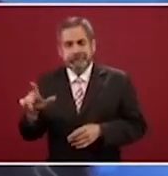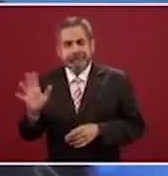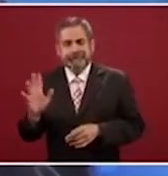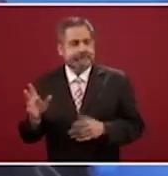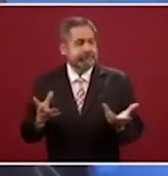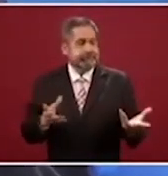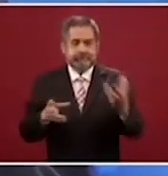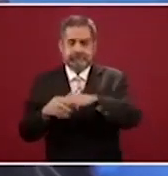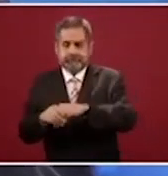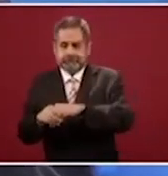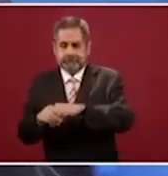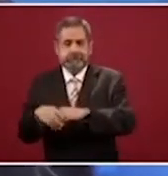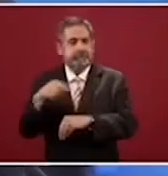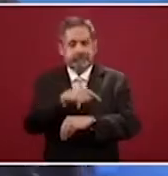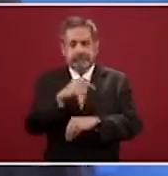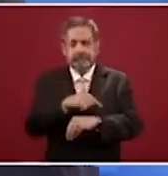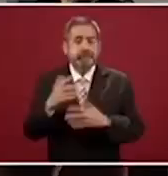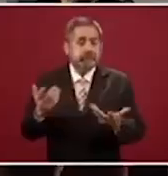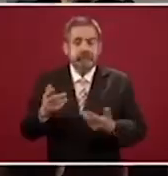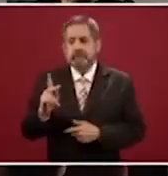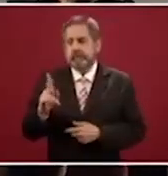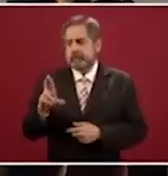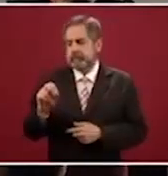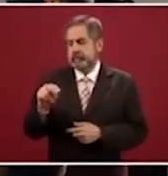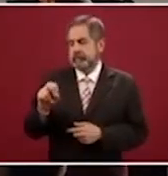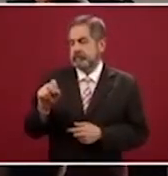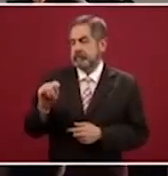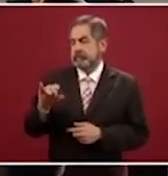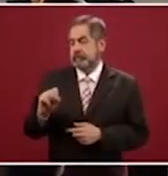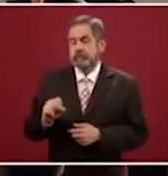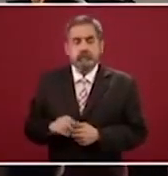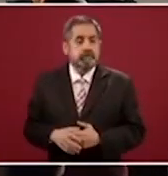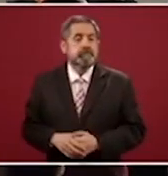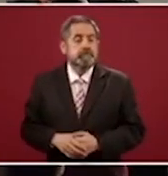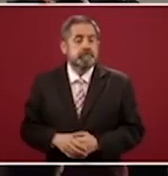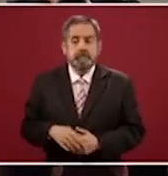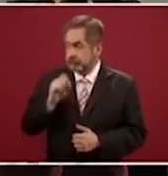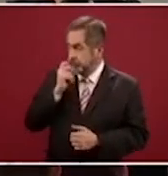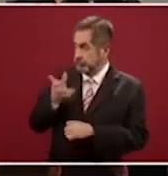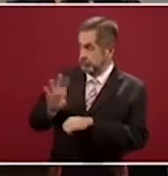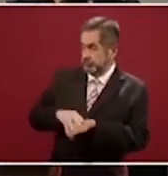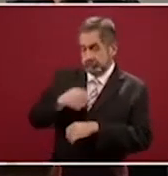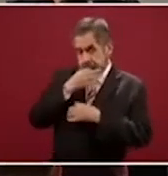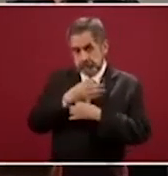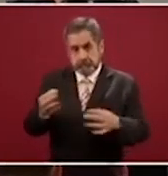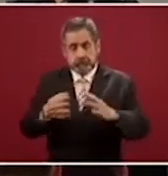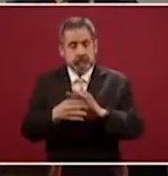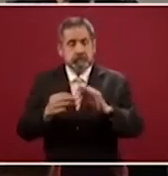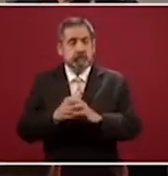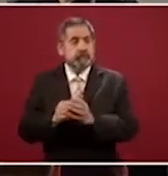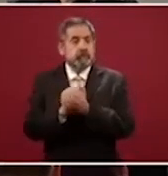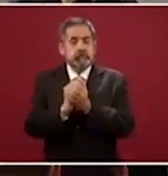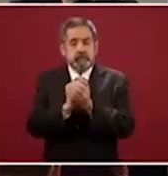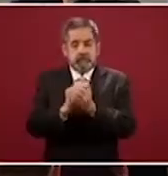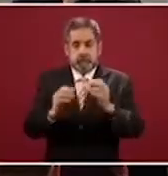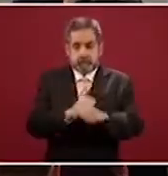adelante y también, si me lo permite, señor presidente, quiero informar que la Lotería